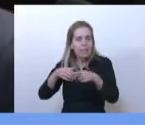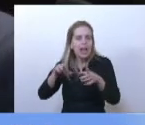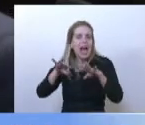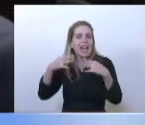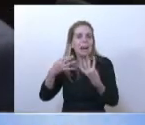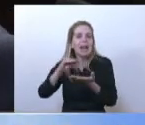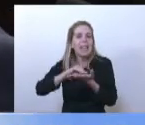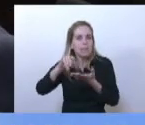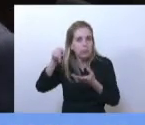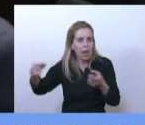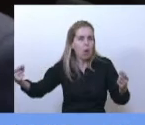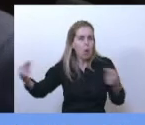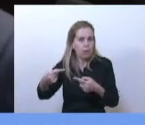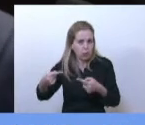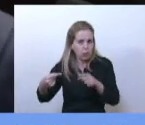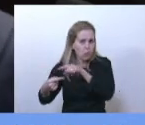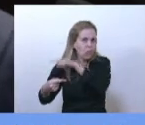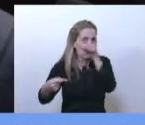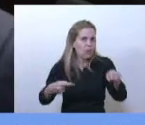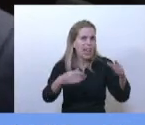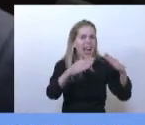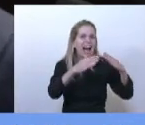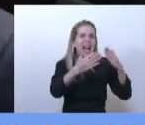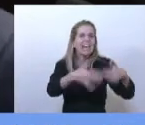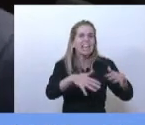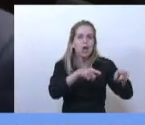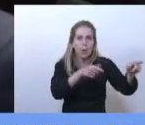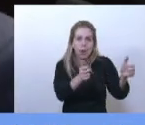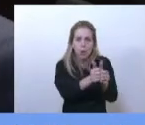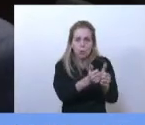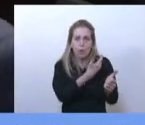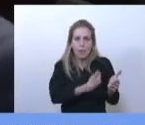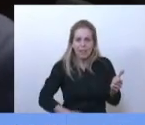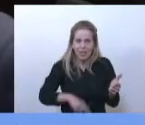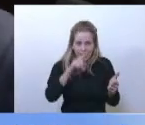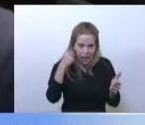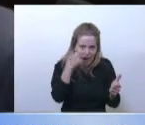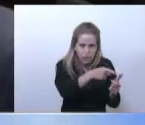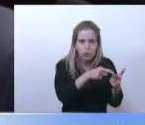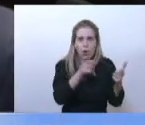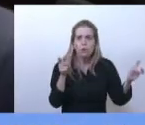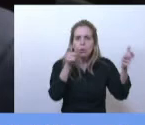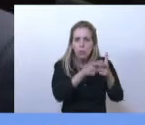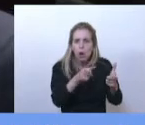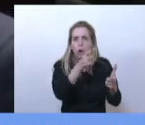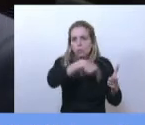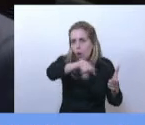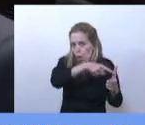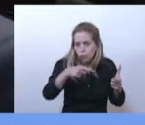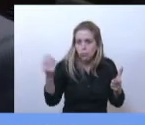reunidos en la casa de gobierno junto al presidente de la nación a dirigentes del oficialismo